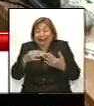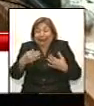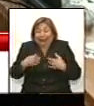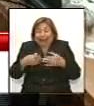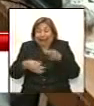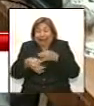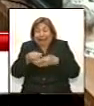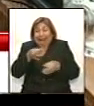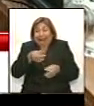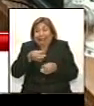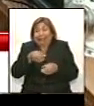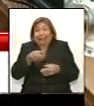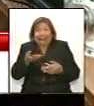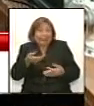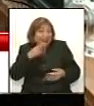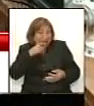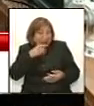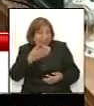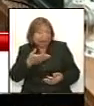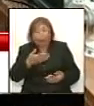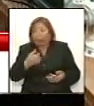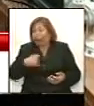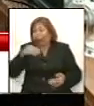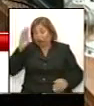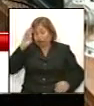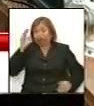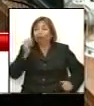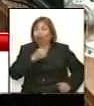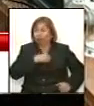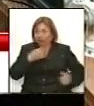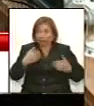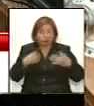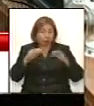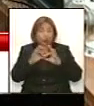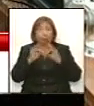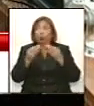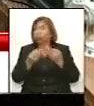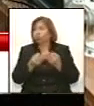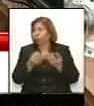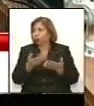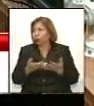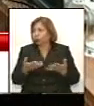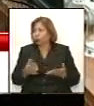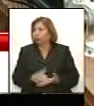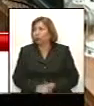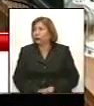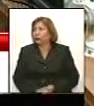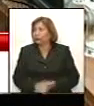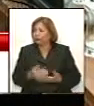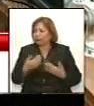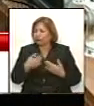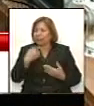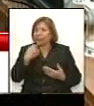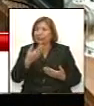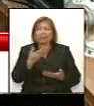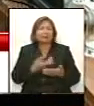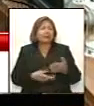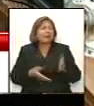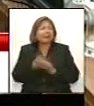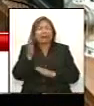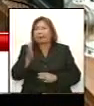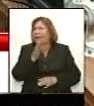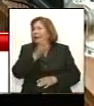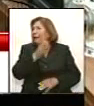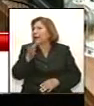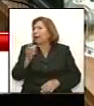lugar, sino que si bien es cierto yo soy policía, pero tengo muchos familiares, ¿no? Incluso mis hermanos, oye, ¿qué me dicen? Que me vaya para acá, me vaya